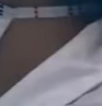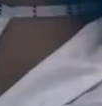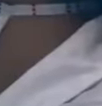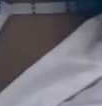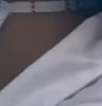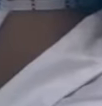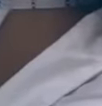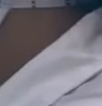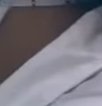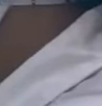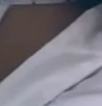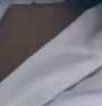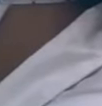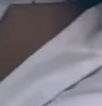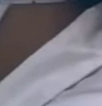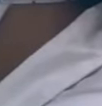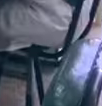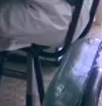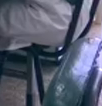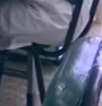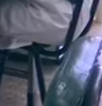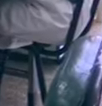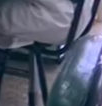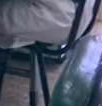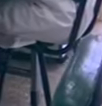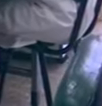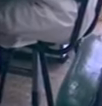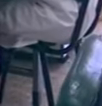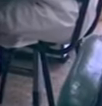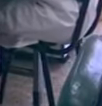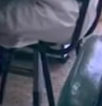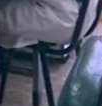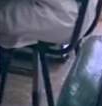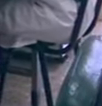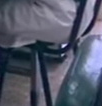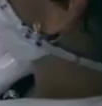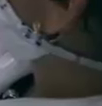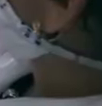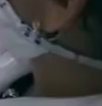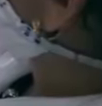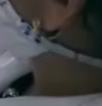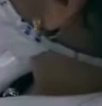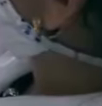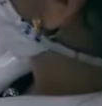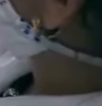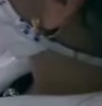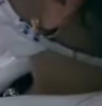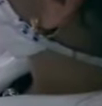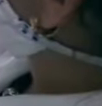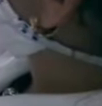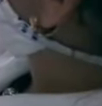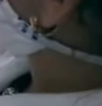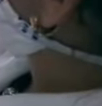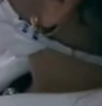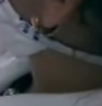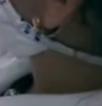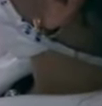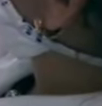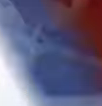Lo que más estamos sembrando son oportunidades a la inteligencia.